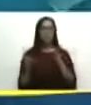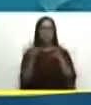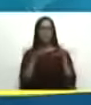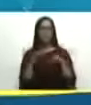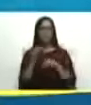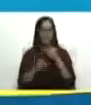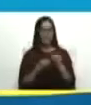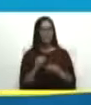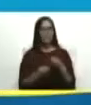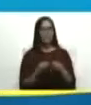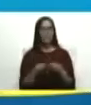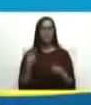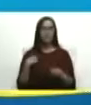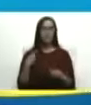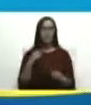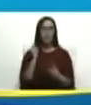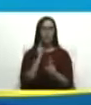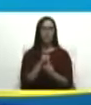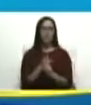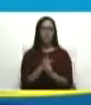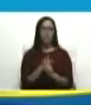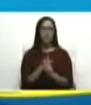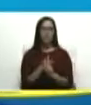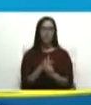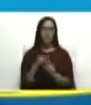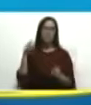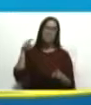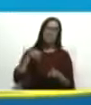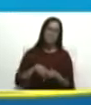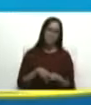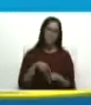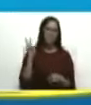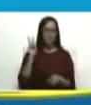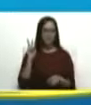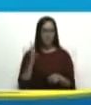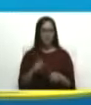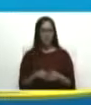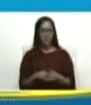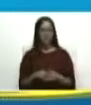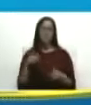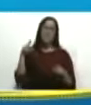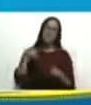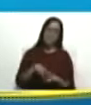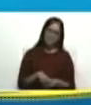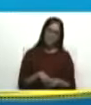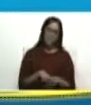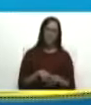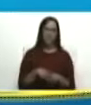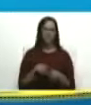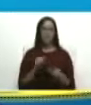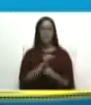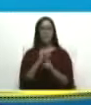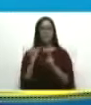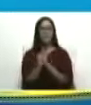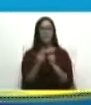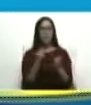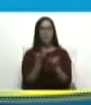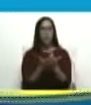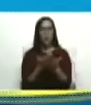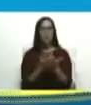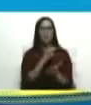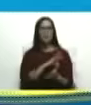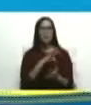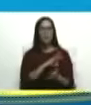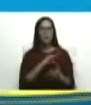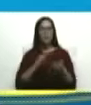hicieron tenían un objetivo: dañar a Venezuela, dañar el clima económico, social, la